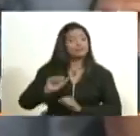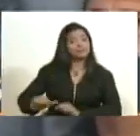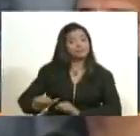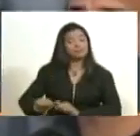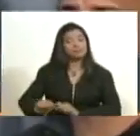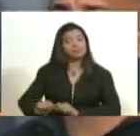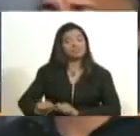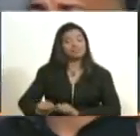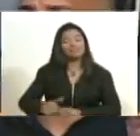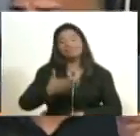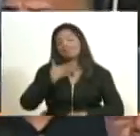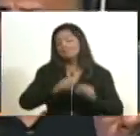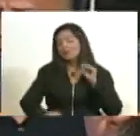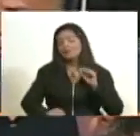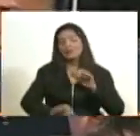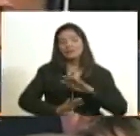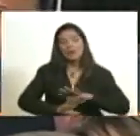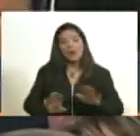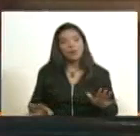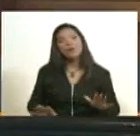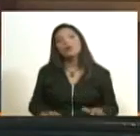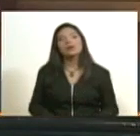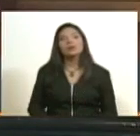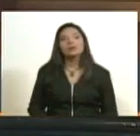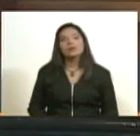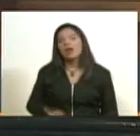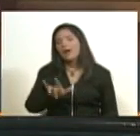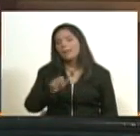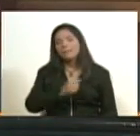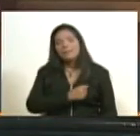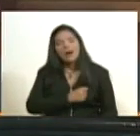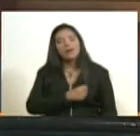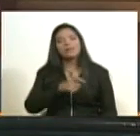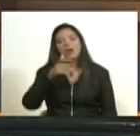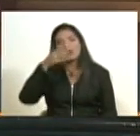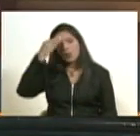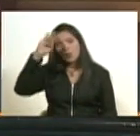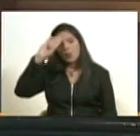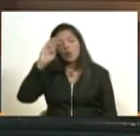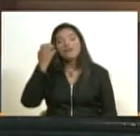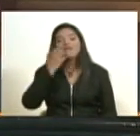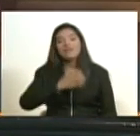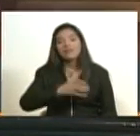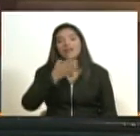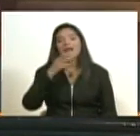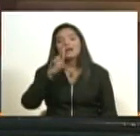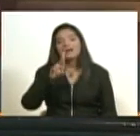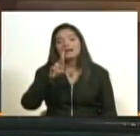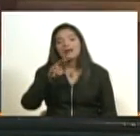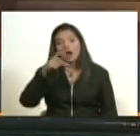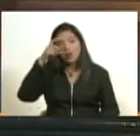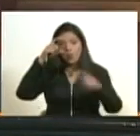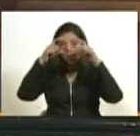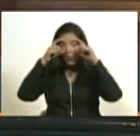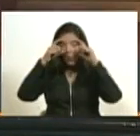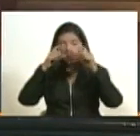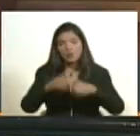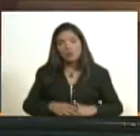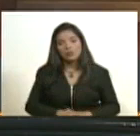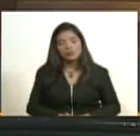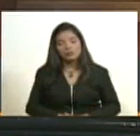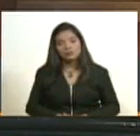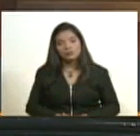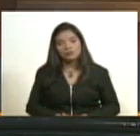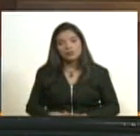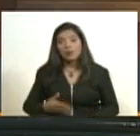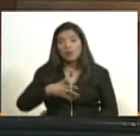repudiamos enteramente de nuestra amada Cuba, del amado pueblo de Fidel, de Raúl, de Martí, de Maceo. Cuando